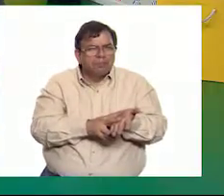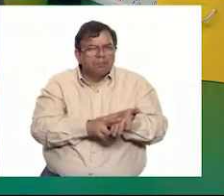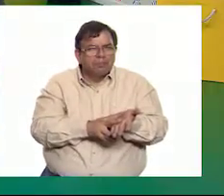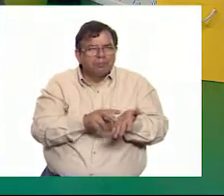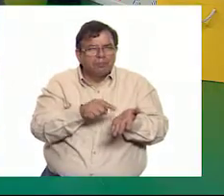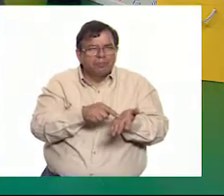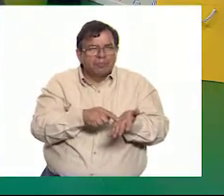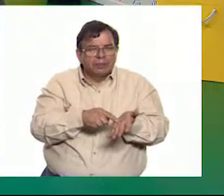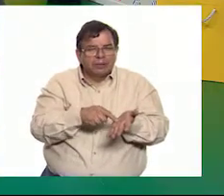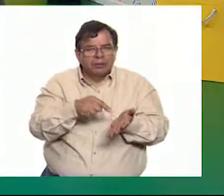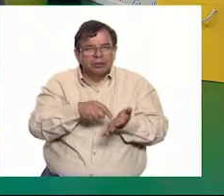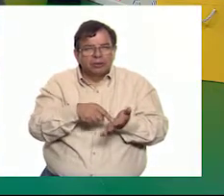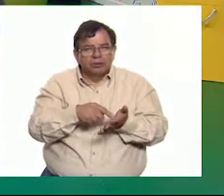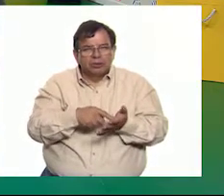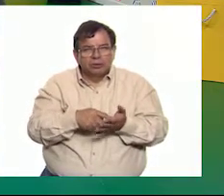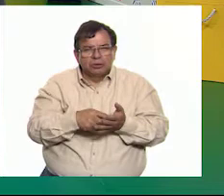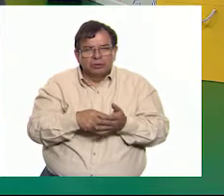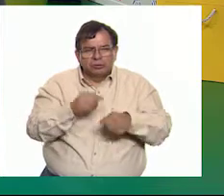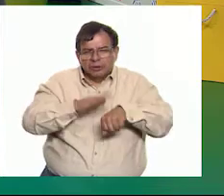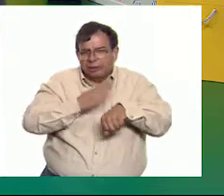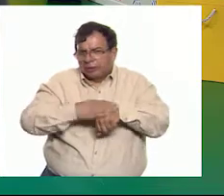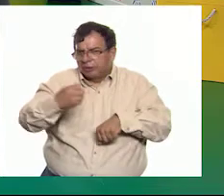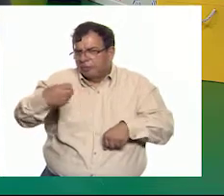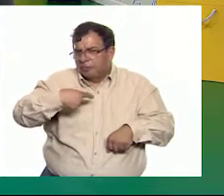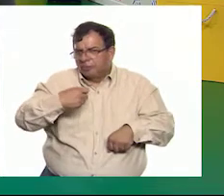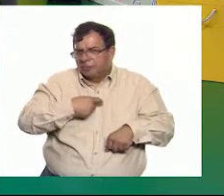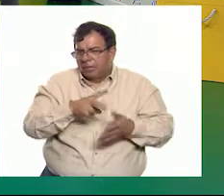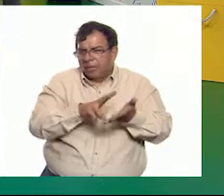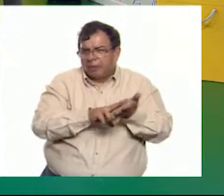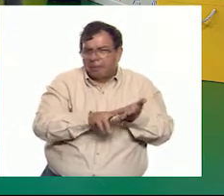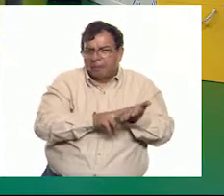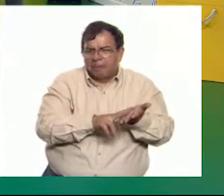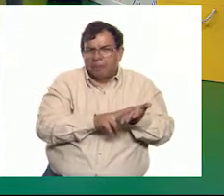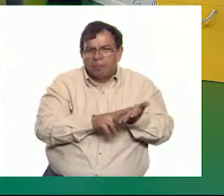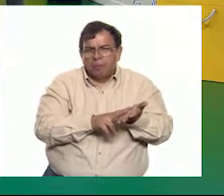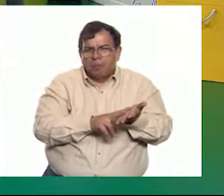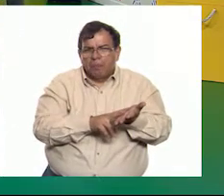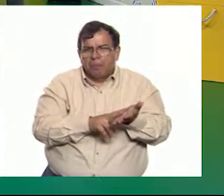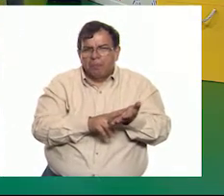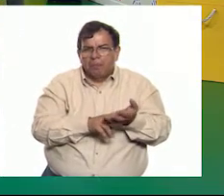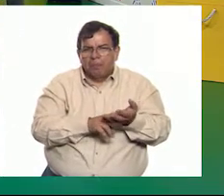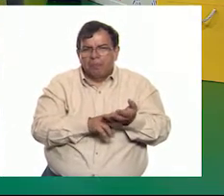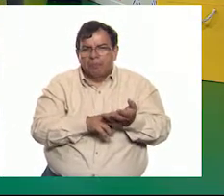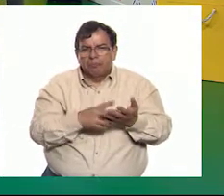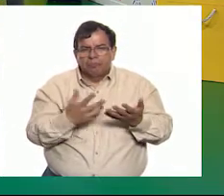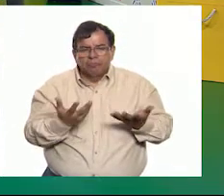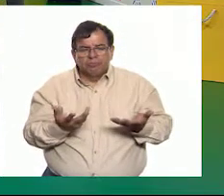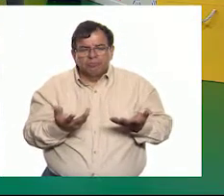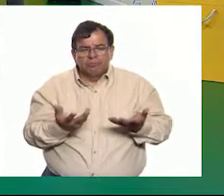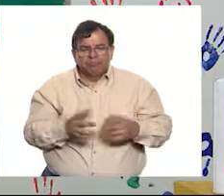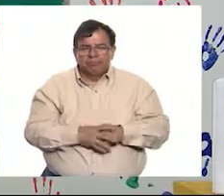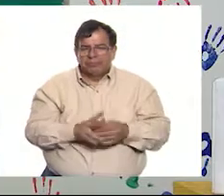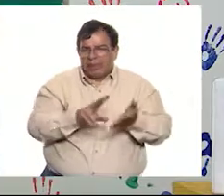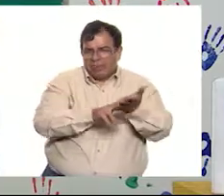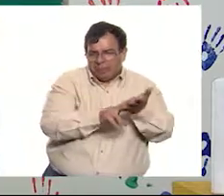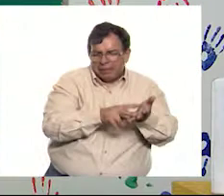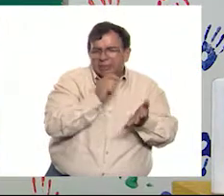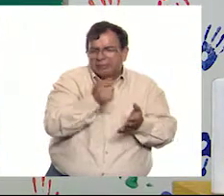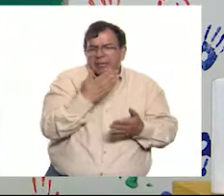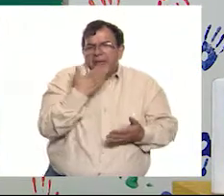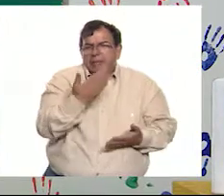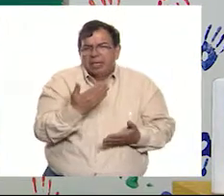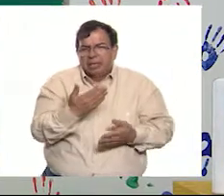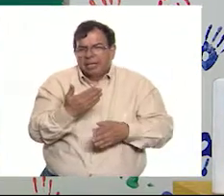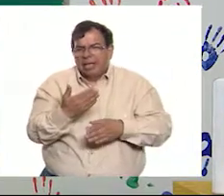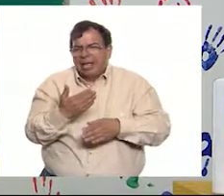utilizar nuestra autoevaluación. Y con el verde vamos a ver entonces si lo hicimos bien. Con